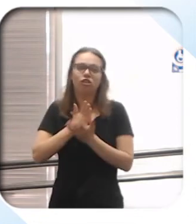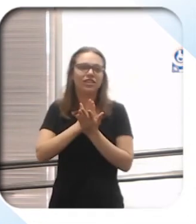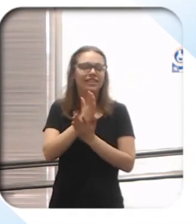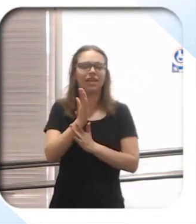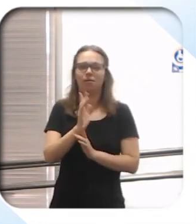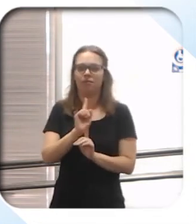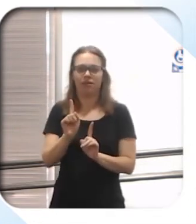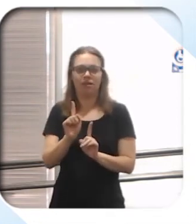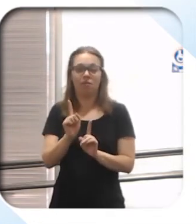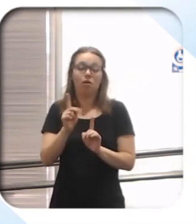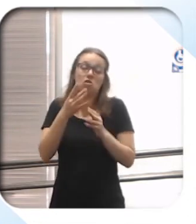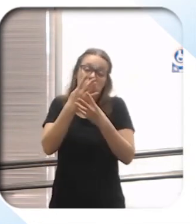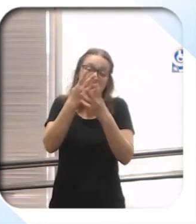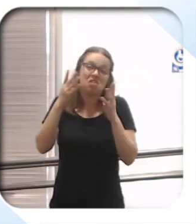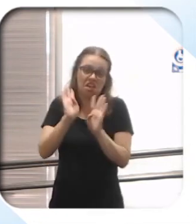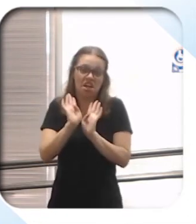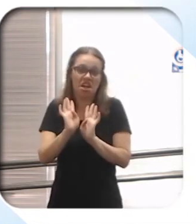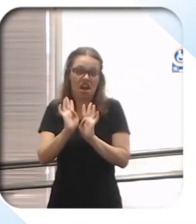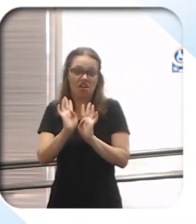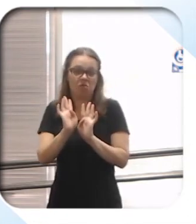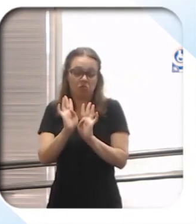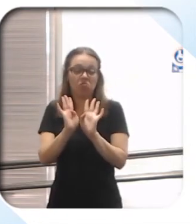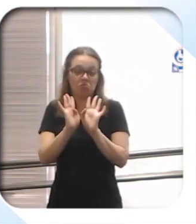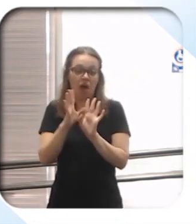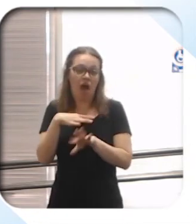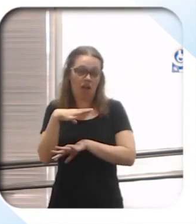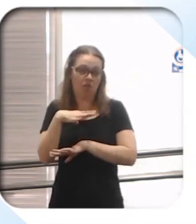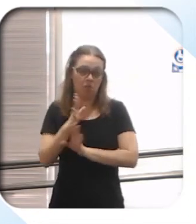¿verdad? Pero que en general vemos que se da.